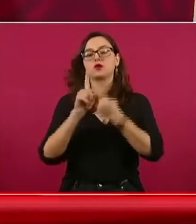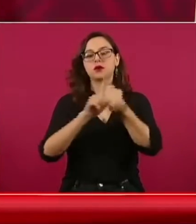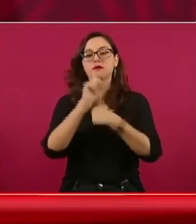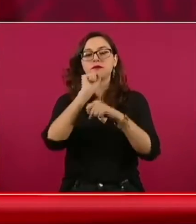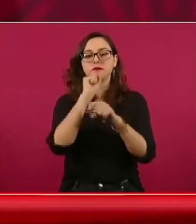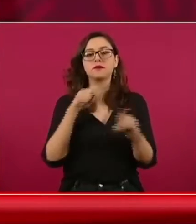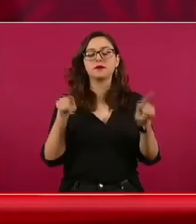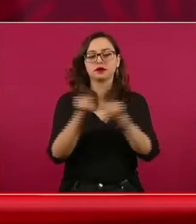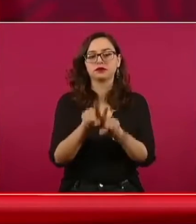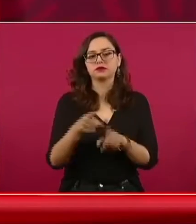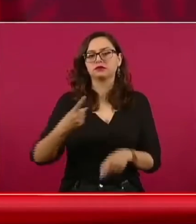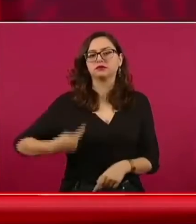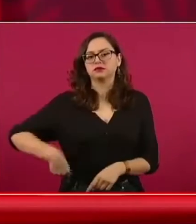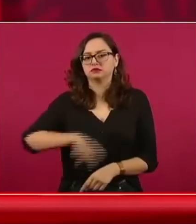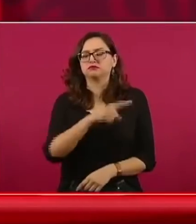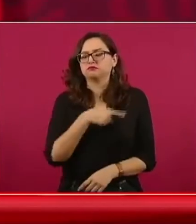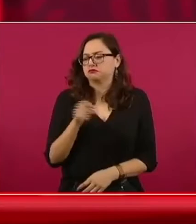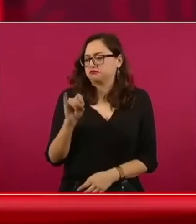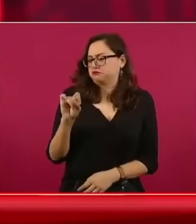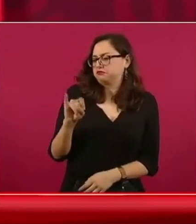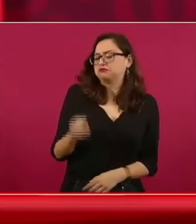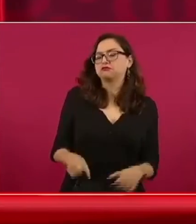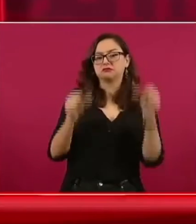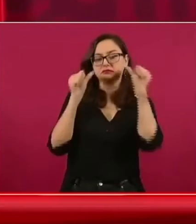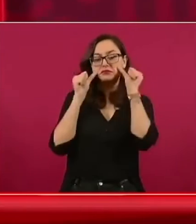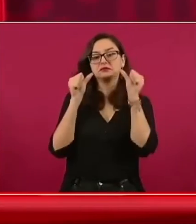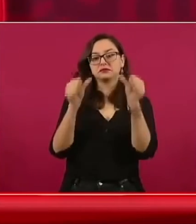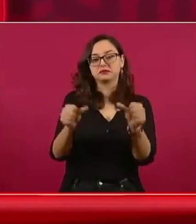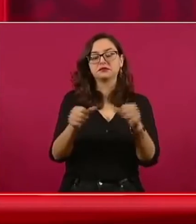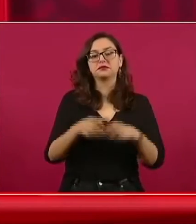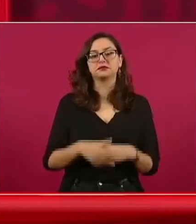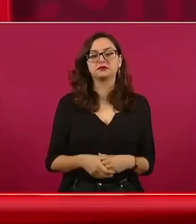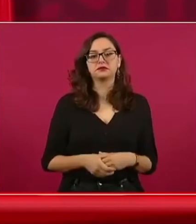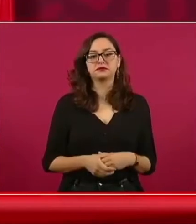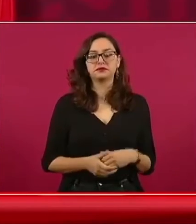si estamos pendientes y qué